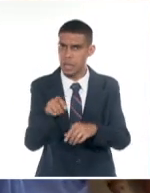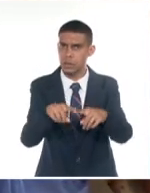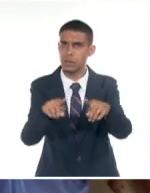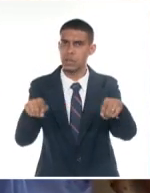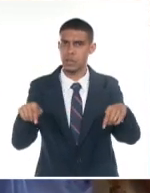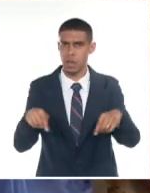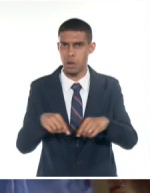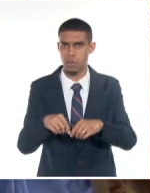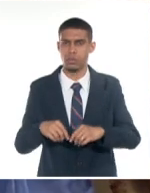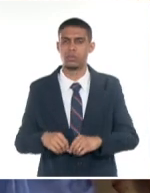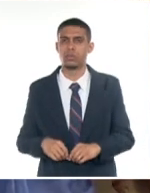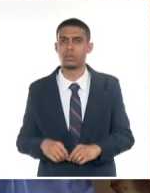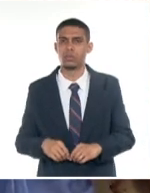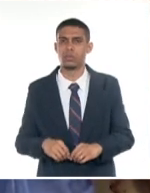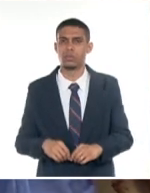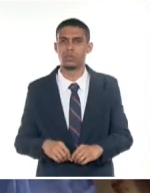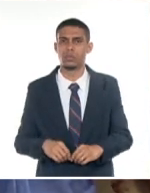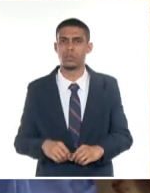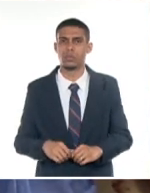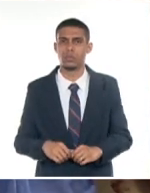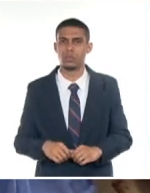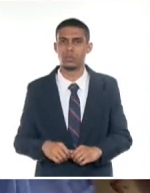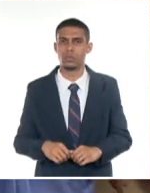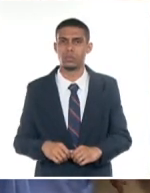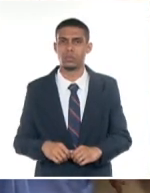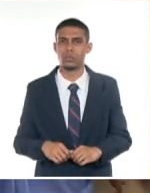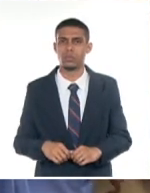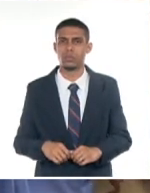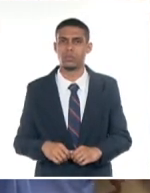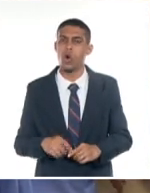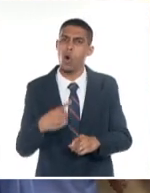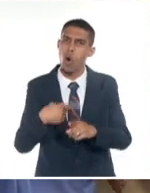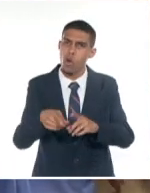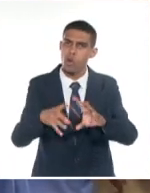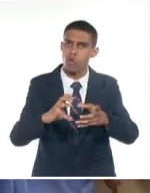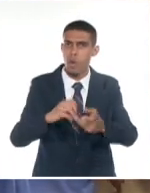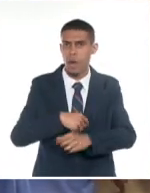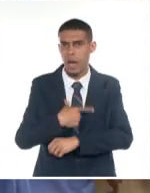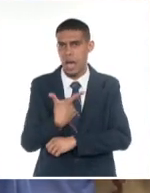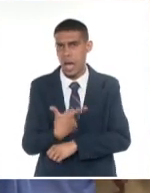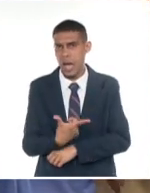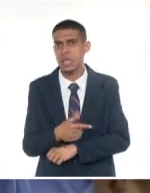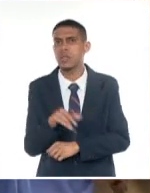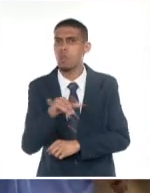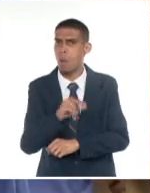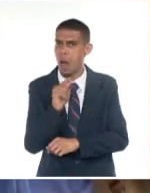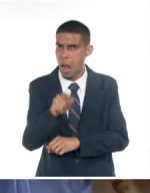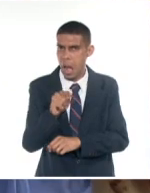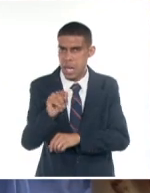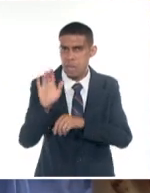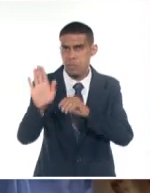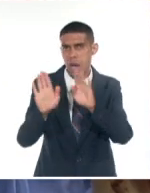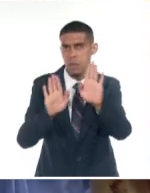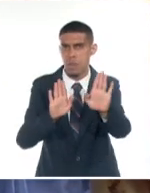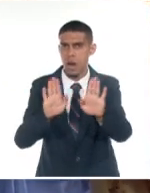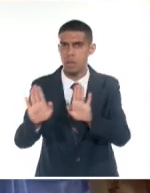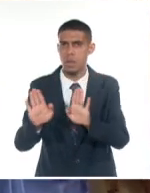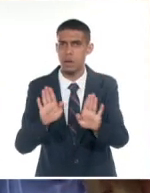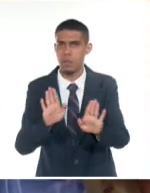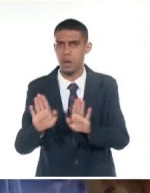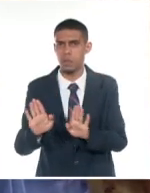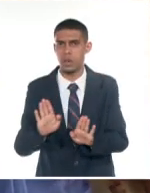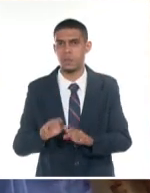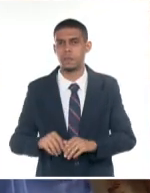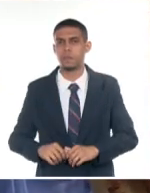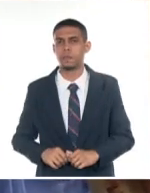relacionadas con el grabado, que ni siquiera tuvimos presencia en un primer momento, o sea que no hay ninguna pieza de grabado,